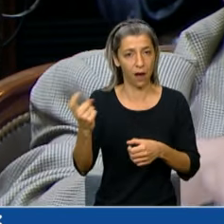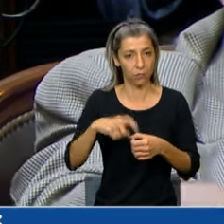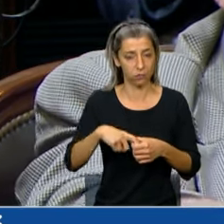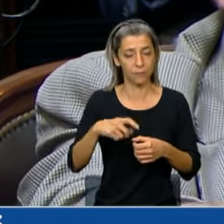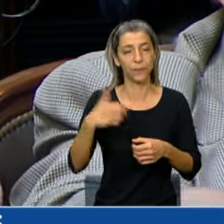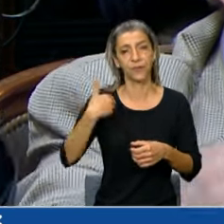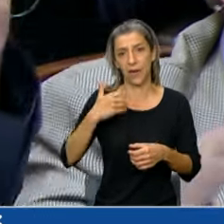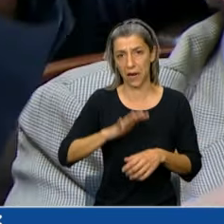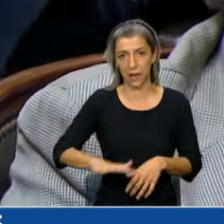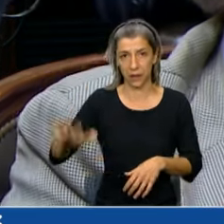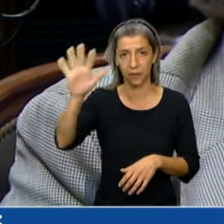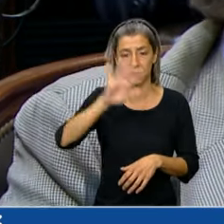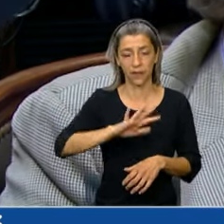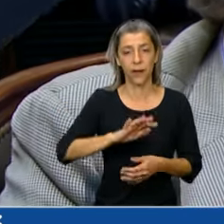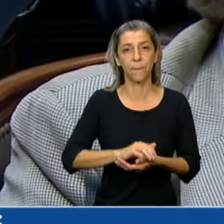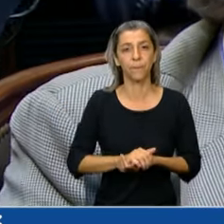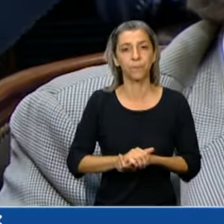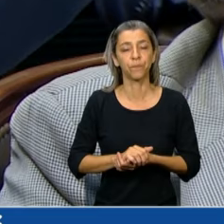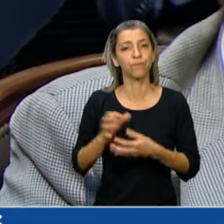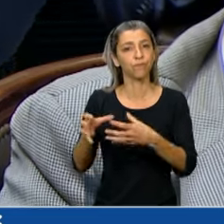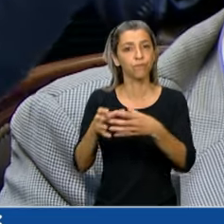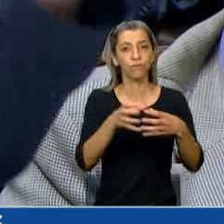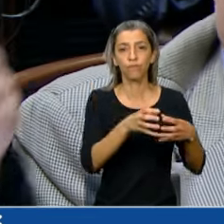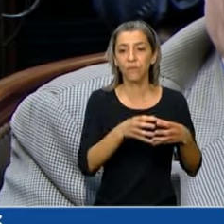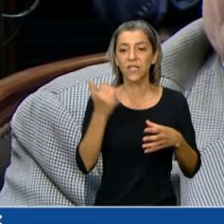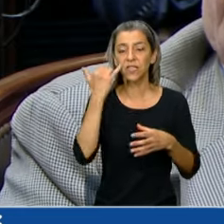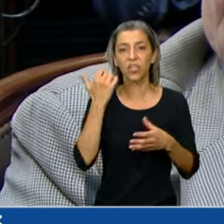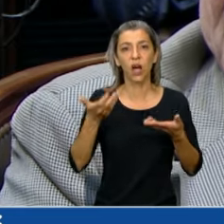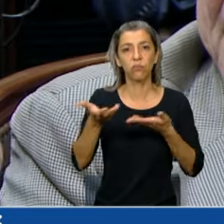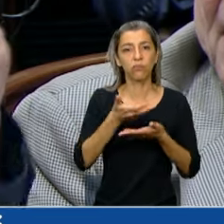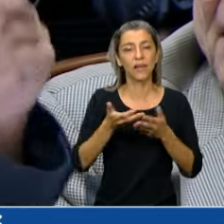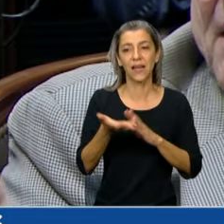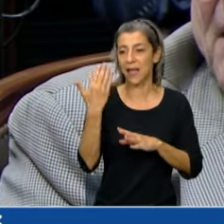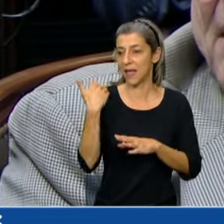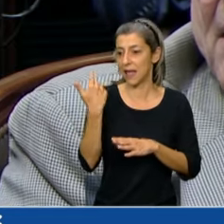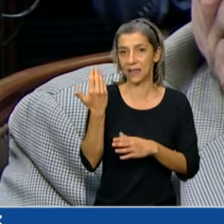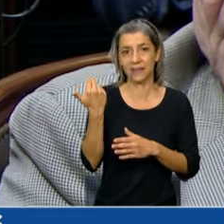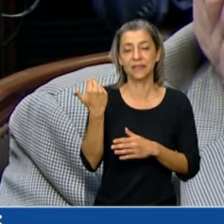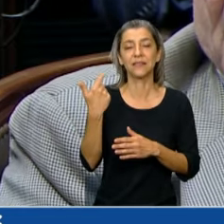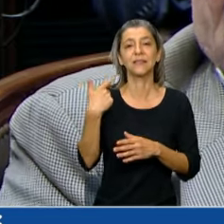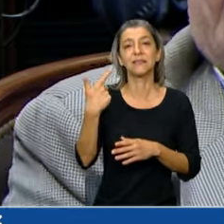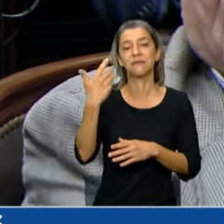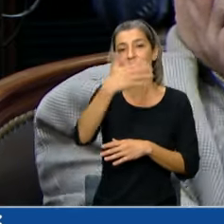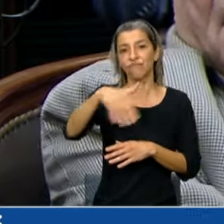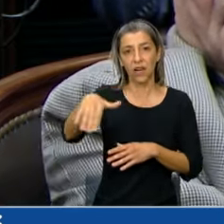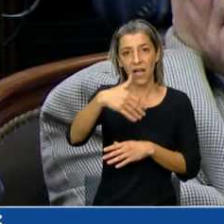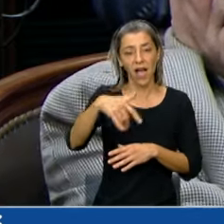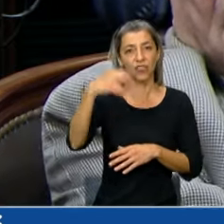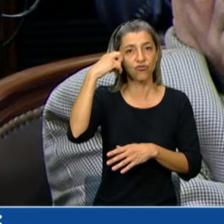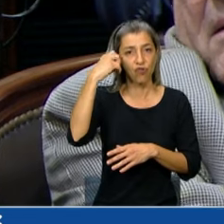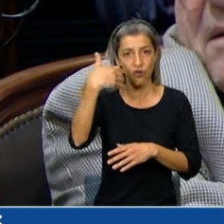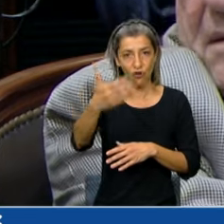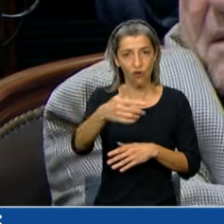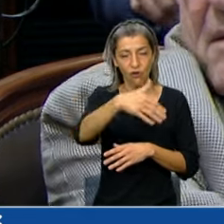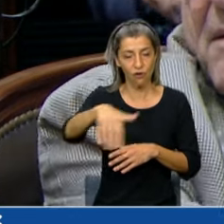República Argentina que hace un rato estn movilizándose aquí en la calle frente al congreso en